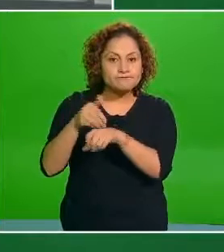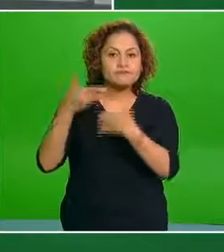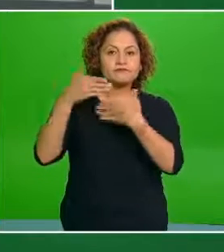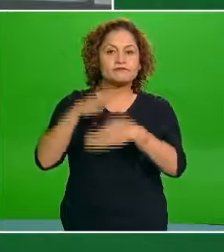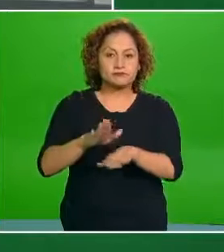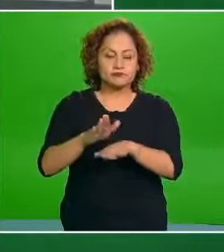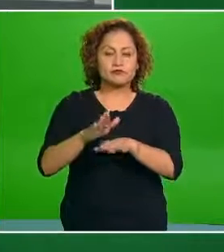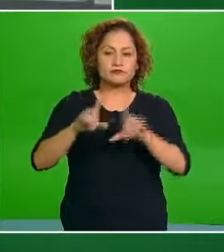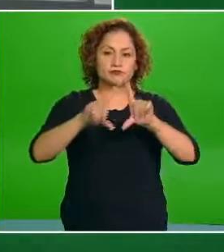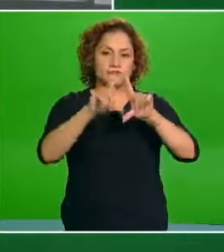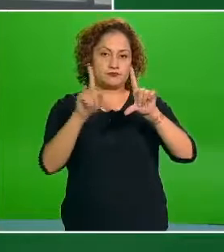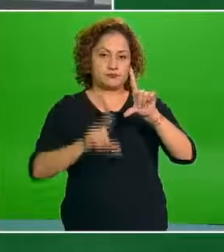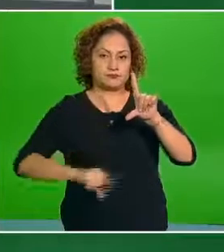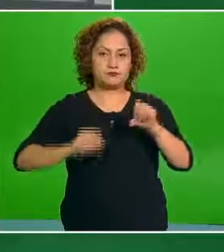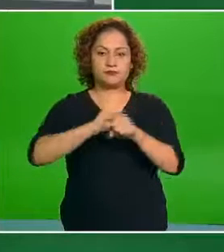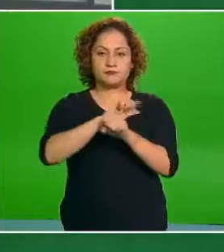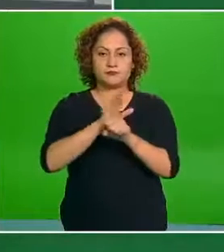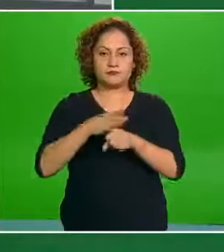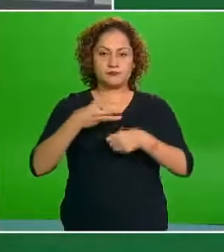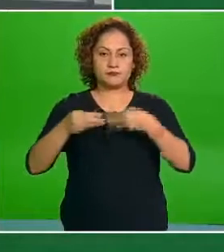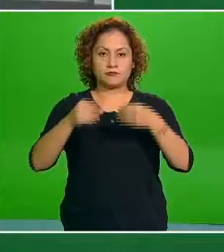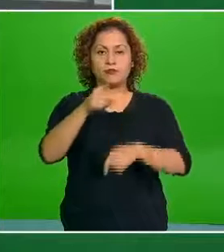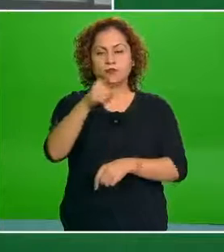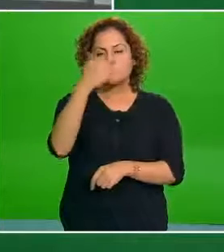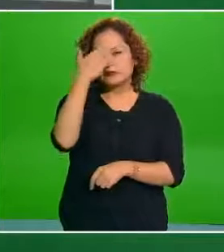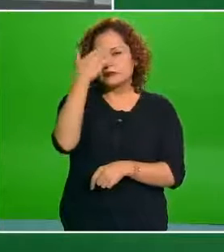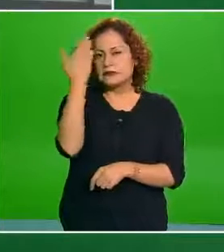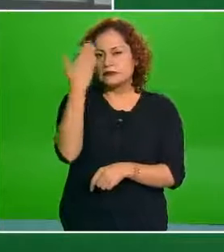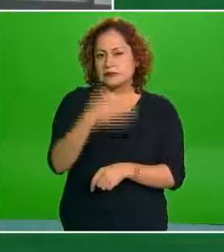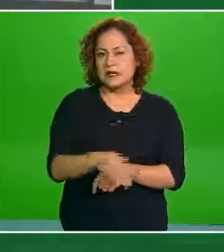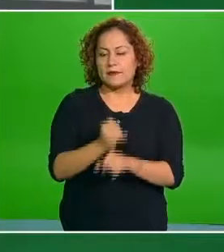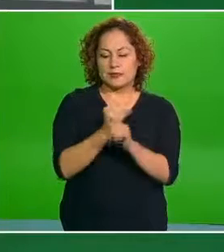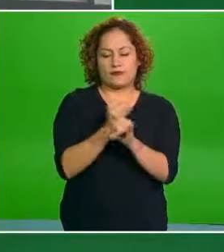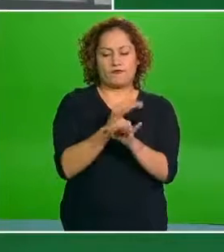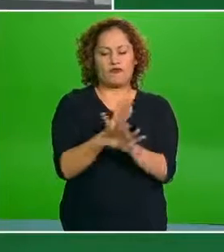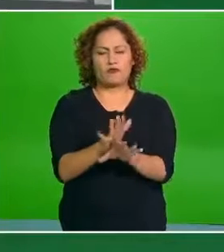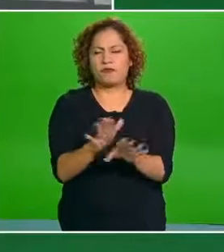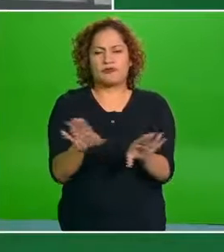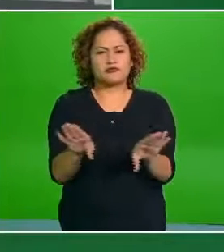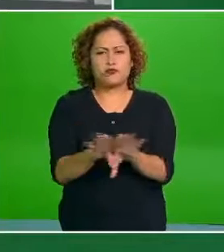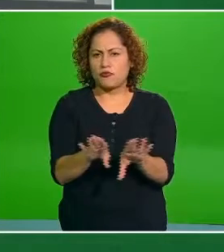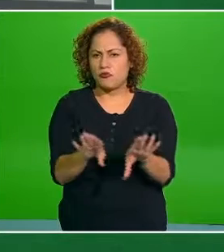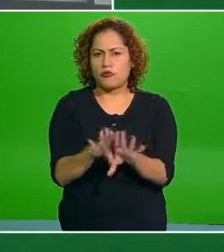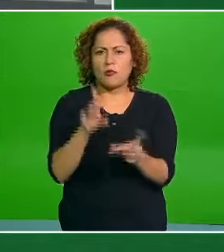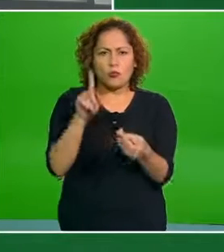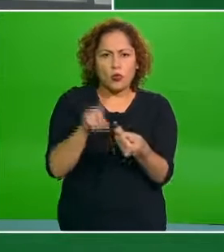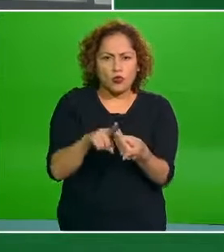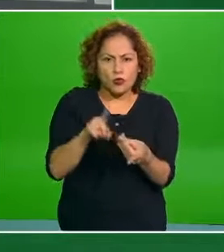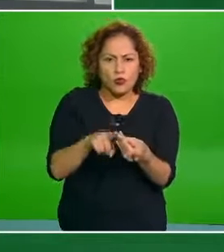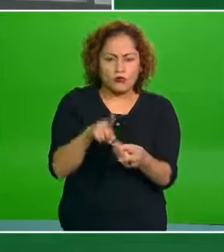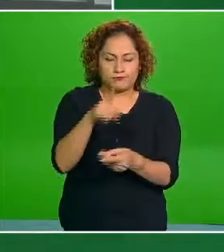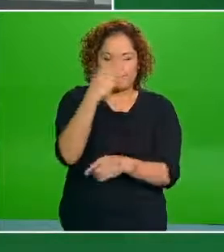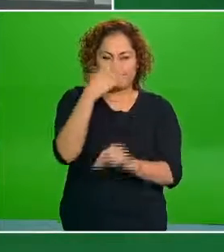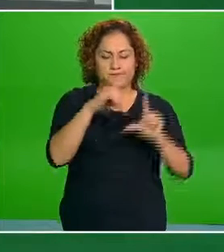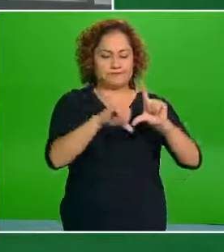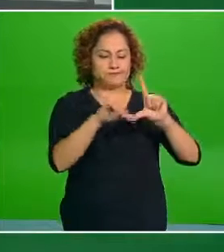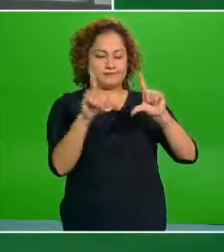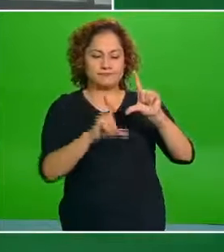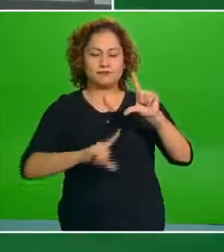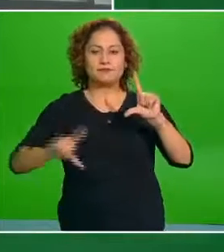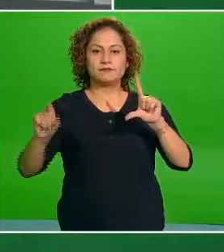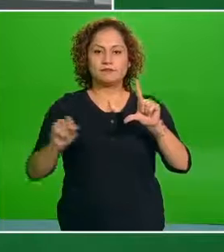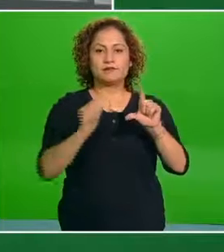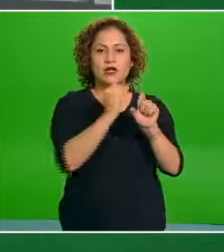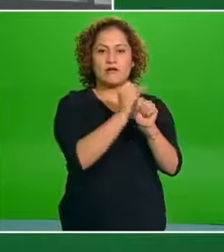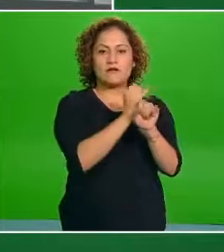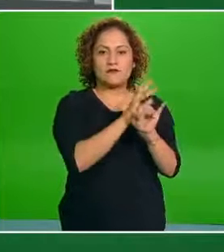COVID-19. Recordando pues que esta información surge de todos los registros que a nivel nacional nos